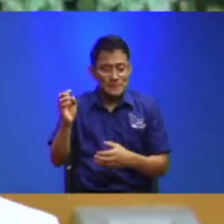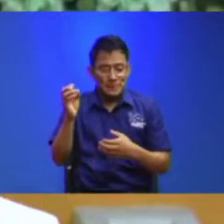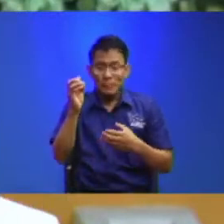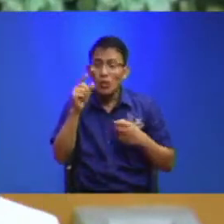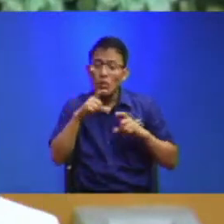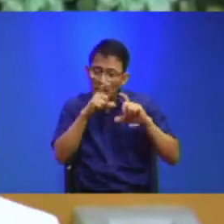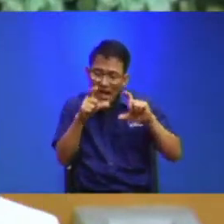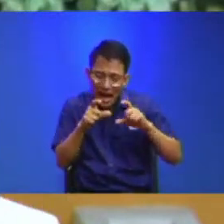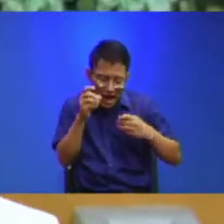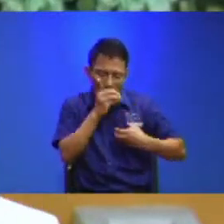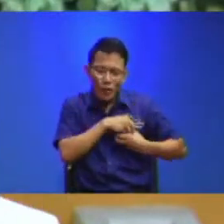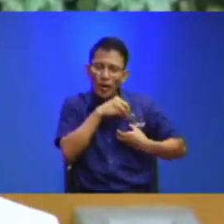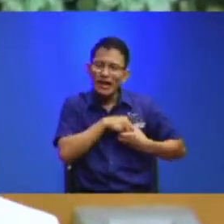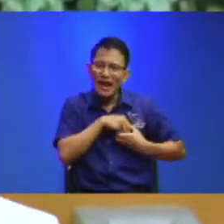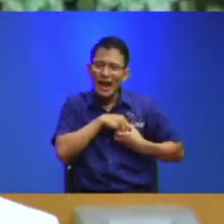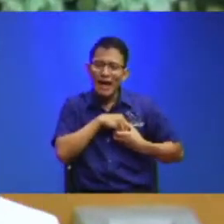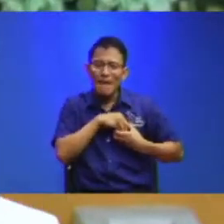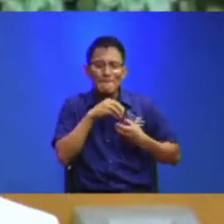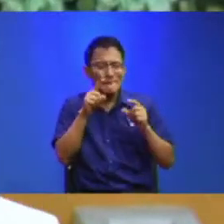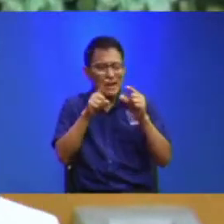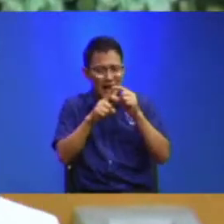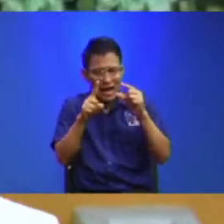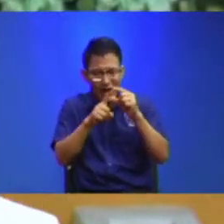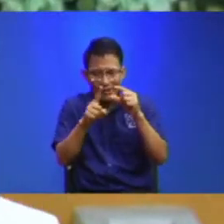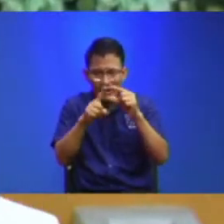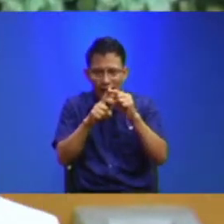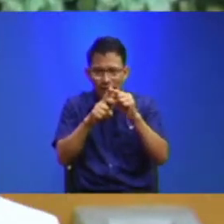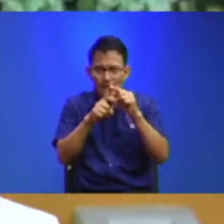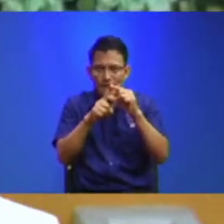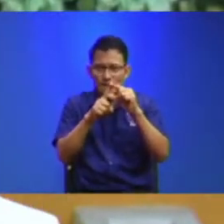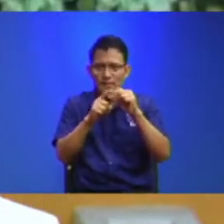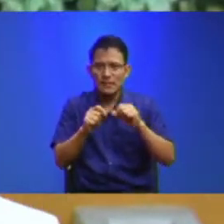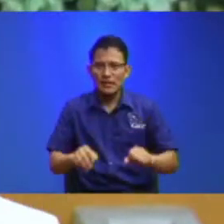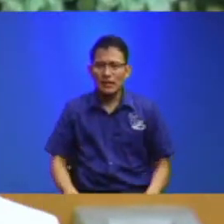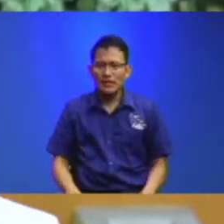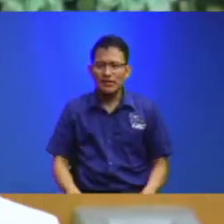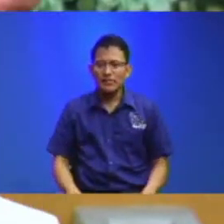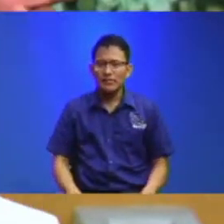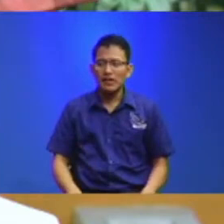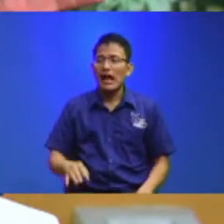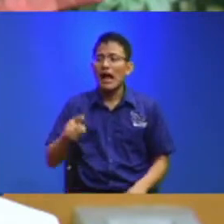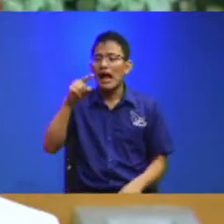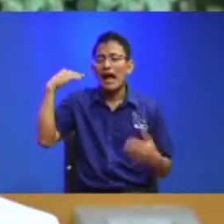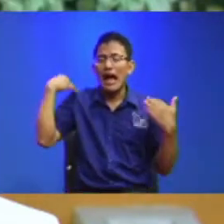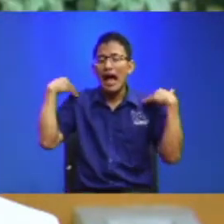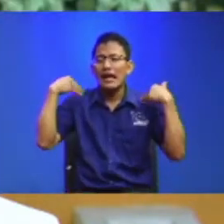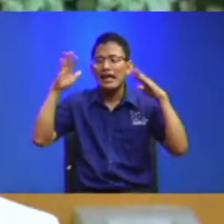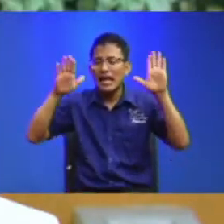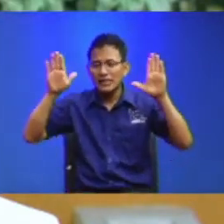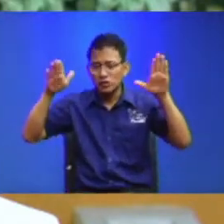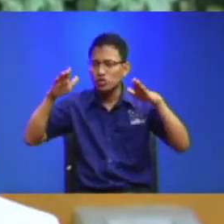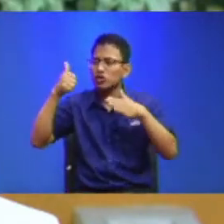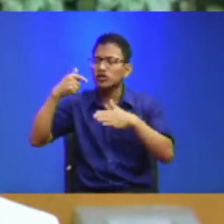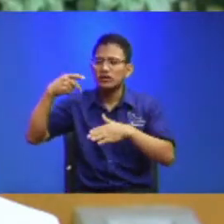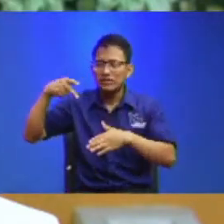Ya en la administración de ángeles, ¿verdad?, que no permiten que venga a tropezar el pie con piedra,